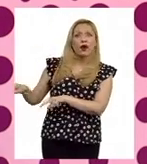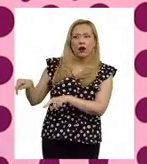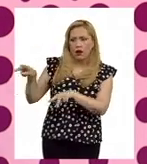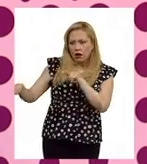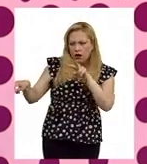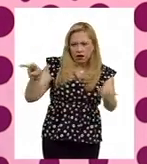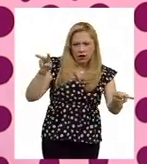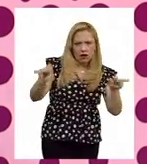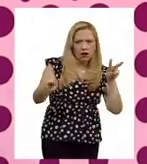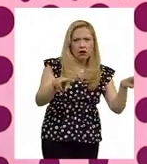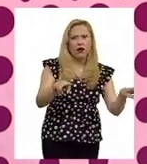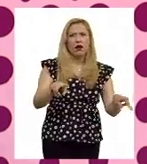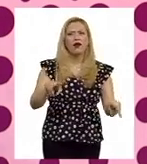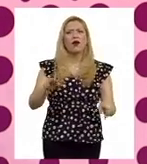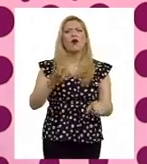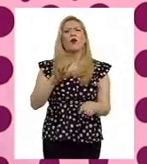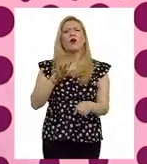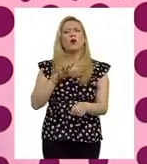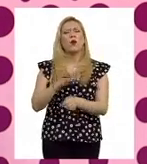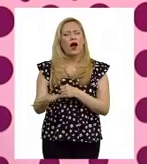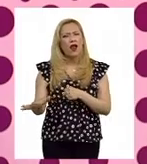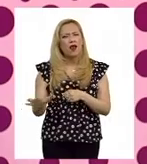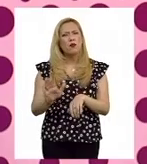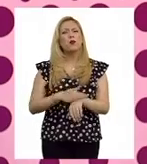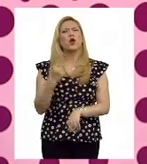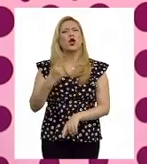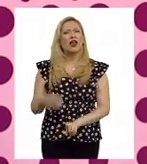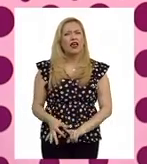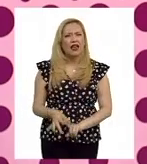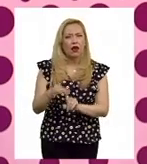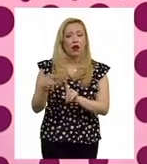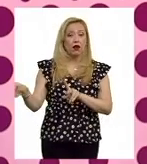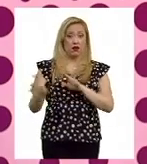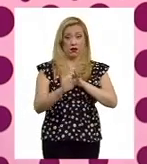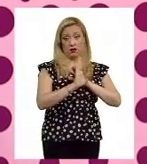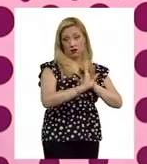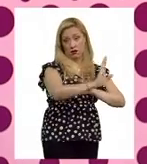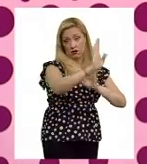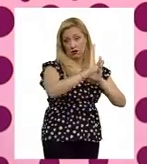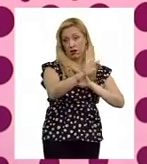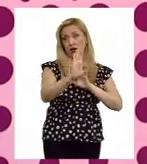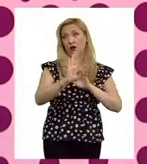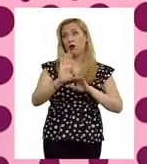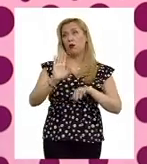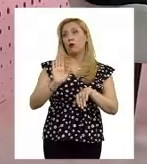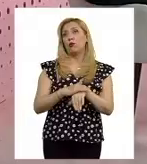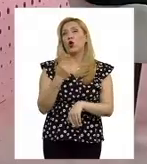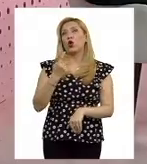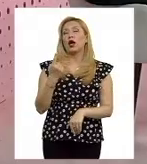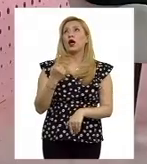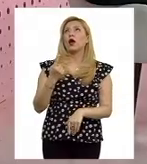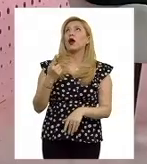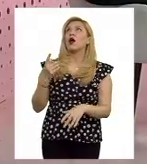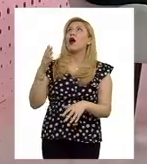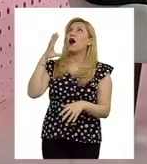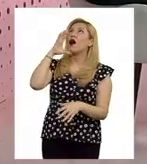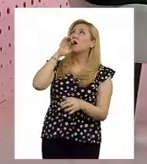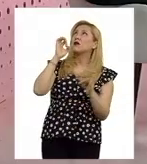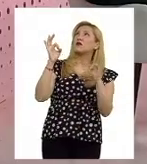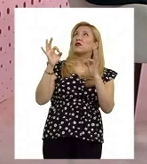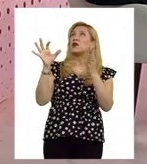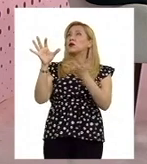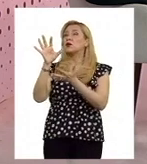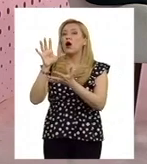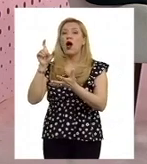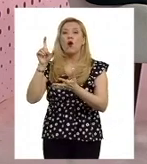migraciones, qué tipo de migraciones son. Si son migraciones simplemente por una acción climática porque el